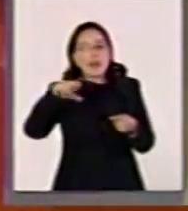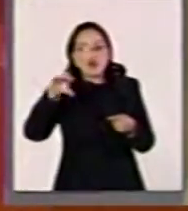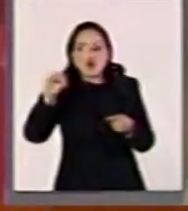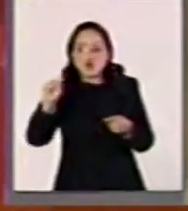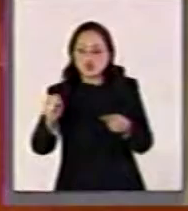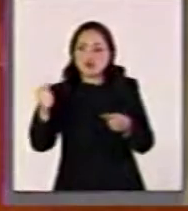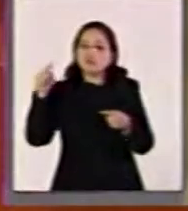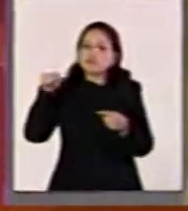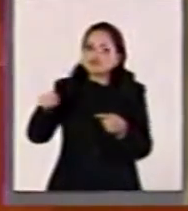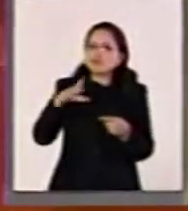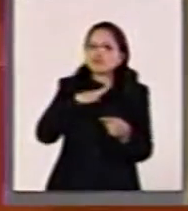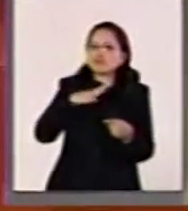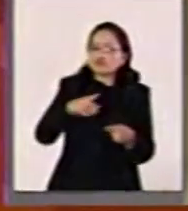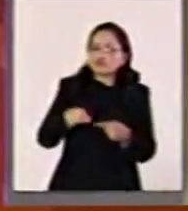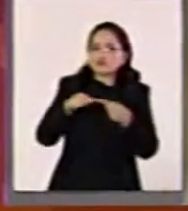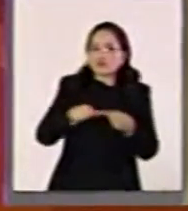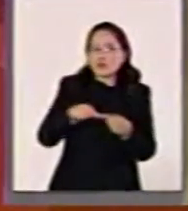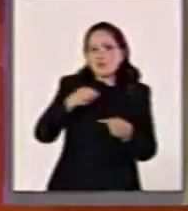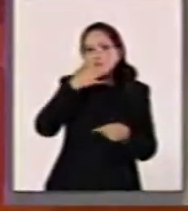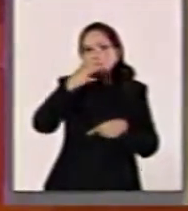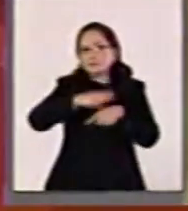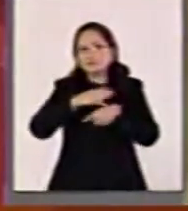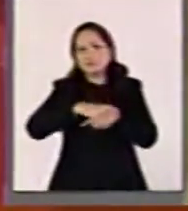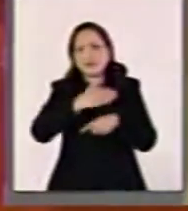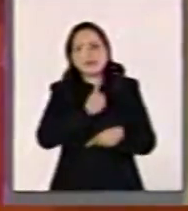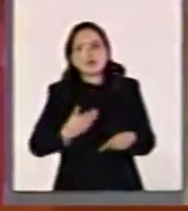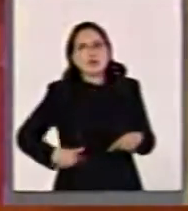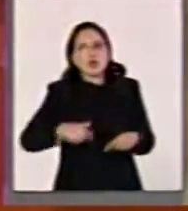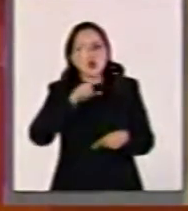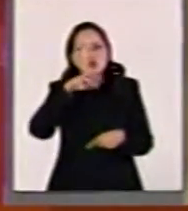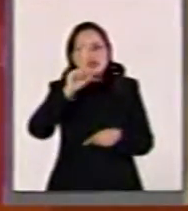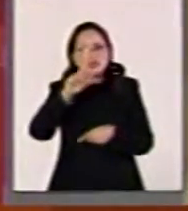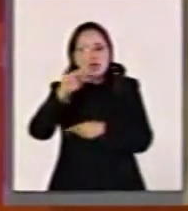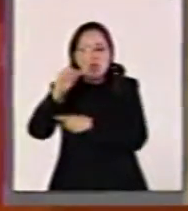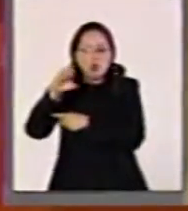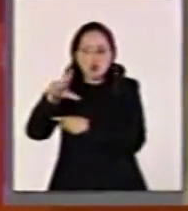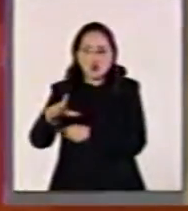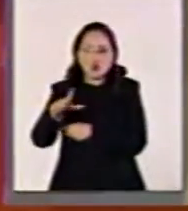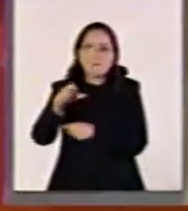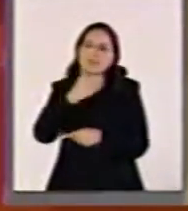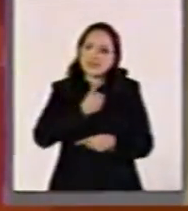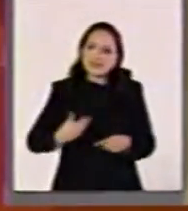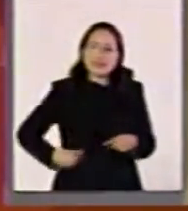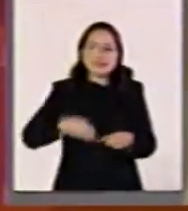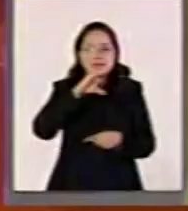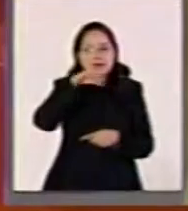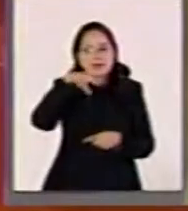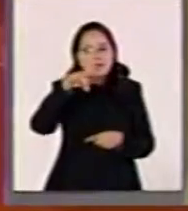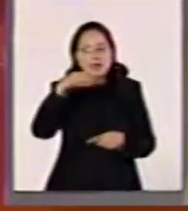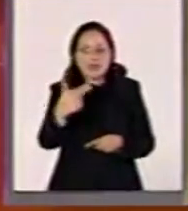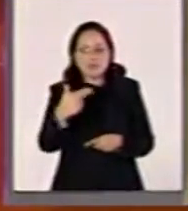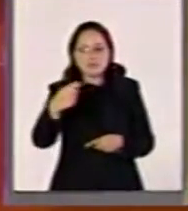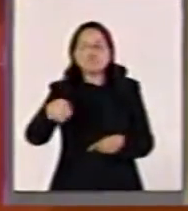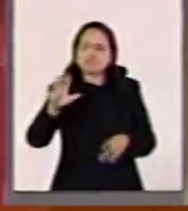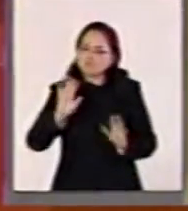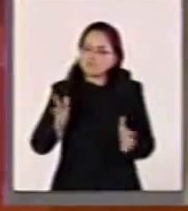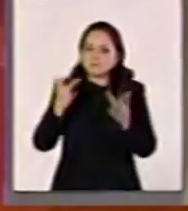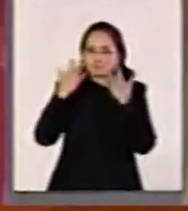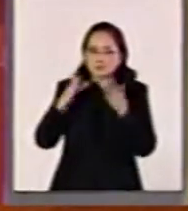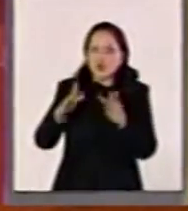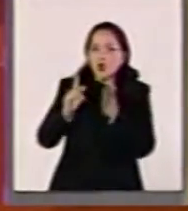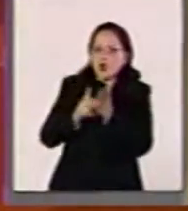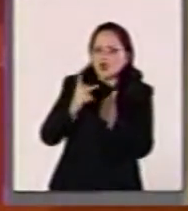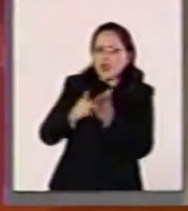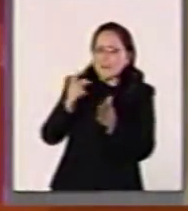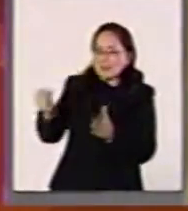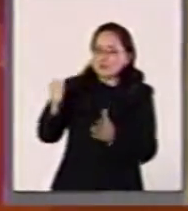del conocimiento del presidente Luis Raúl González Pérez, presidente de la Comisión de la CNDH, su decisión de renunciar a la posibilidad de ser